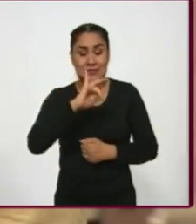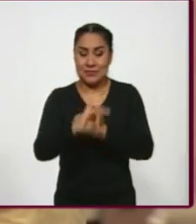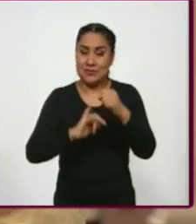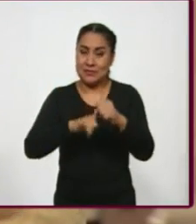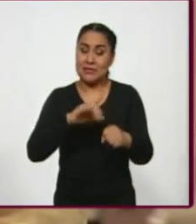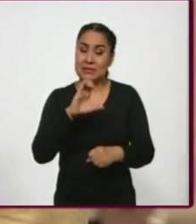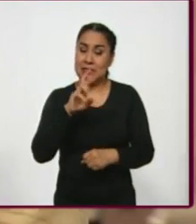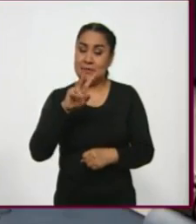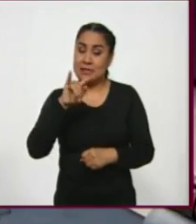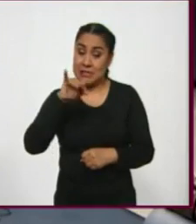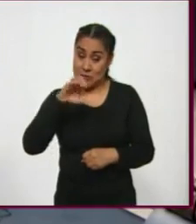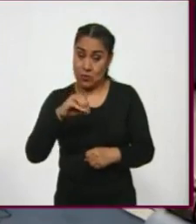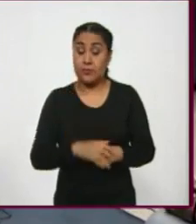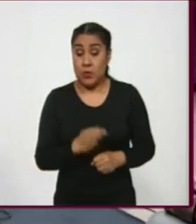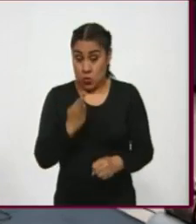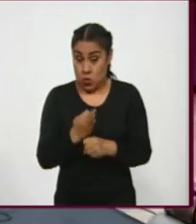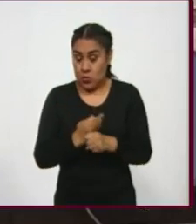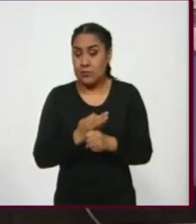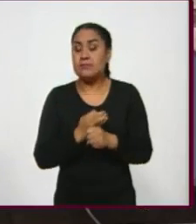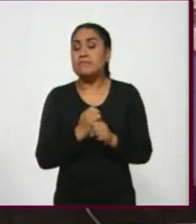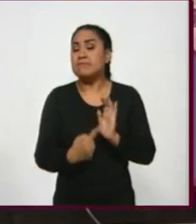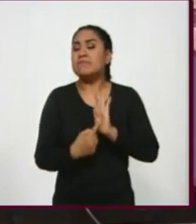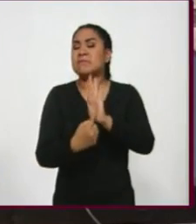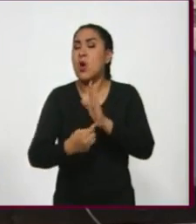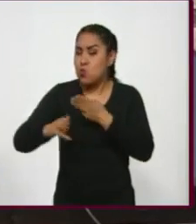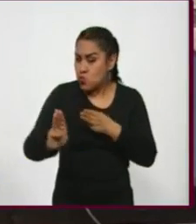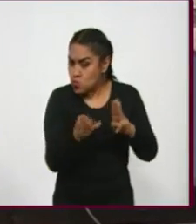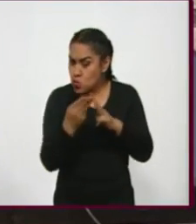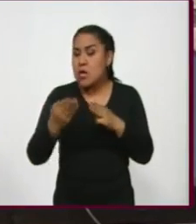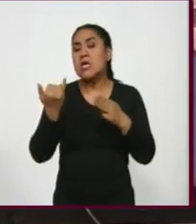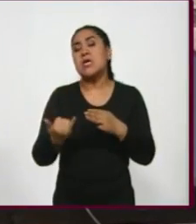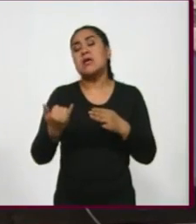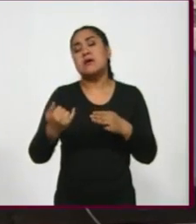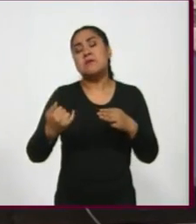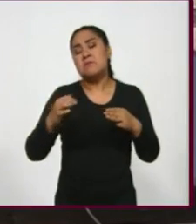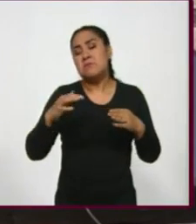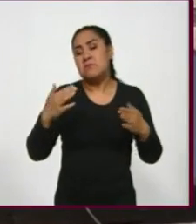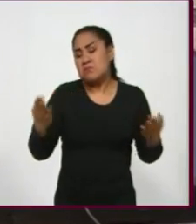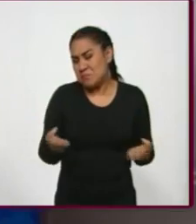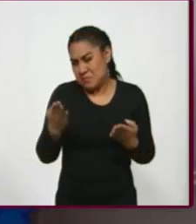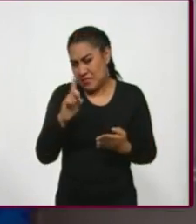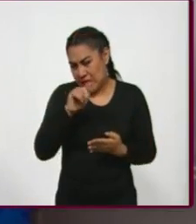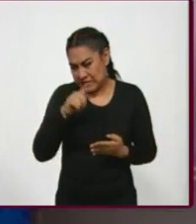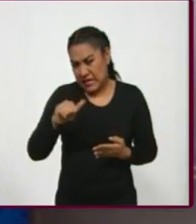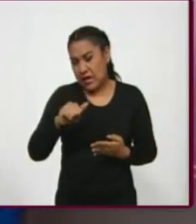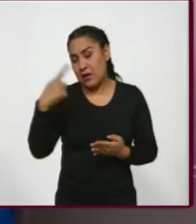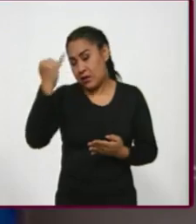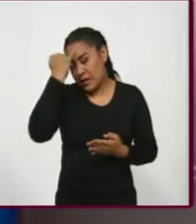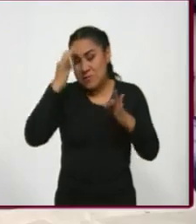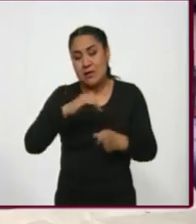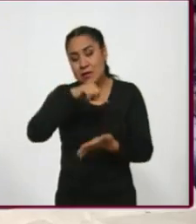cervantino hoy se presenta música y danza clásica de la india el invitado de honor y nada menos que en la alhóndiga